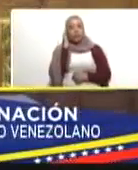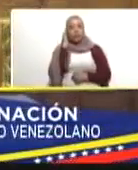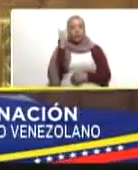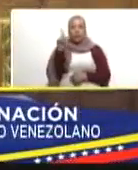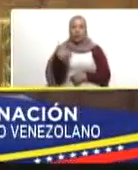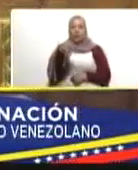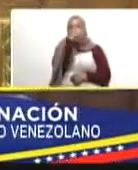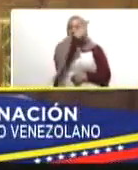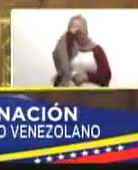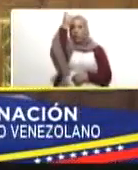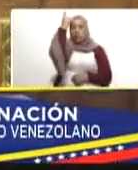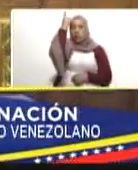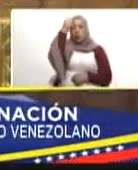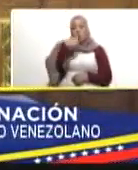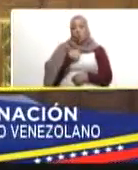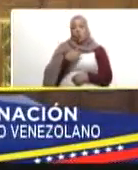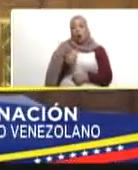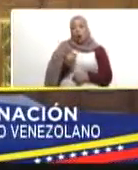estoy